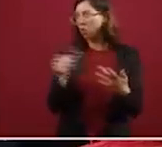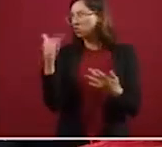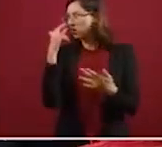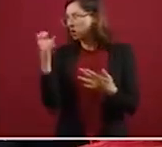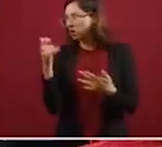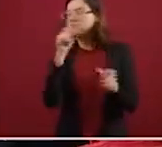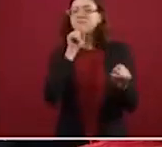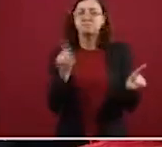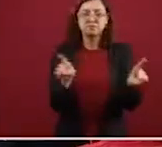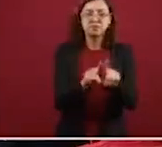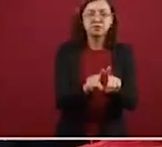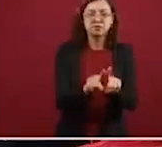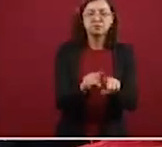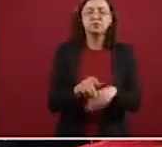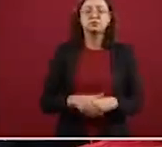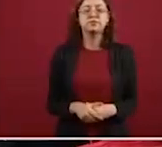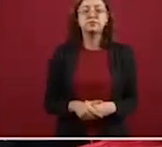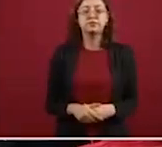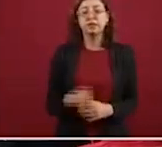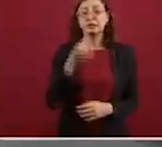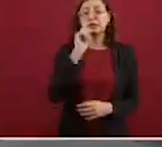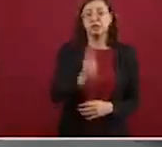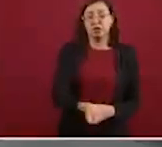para perseguidos políticos